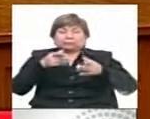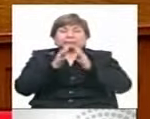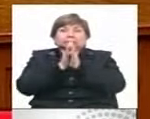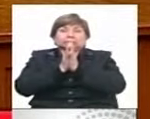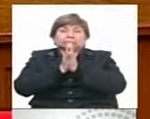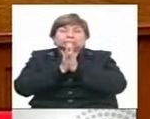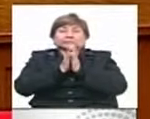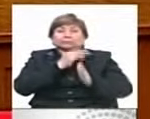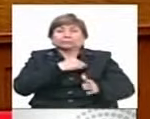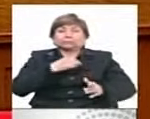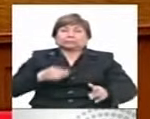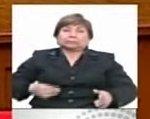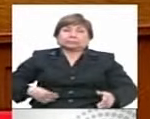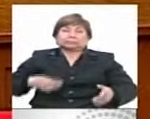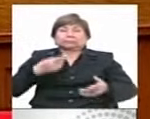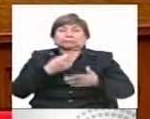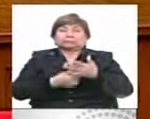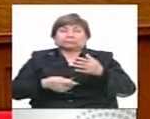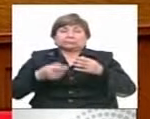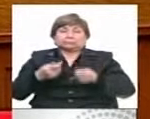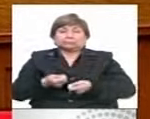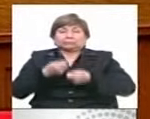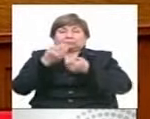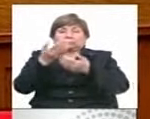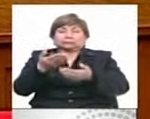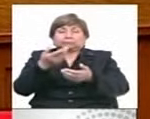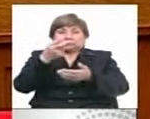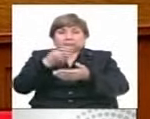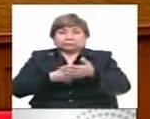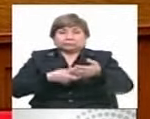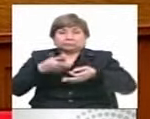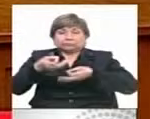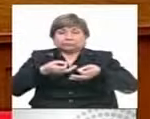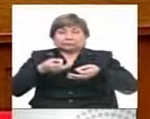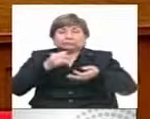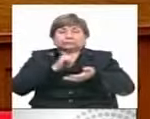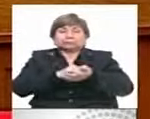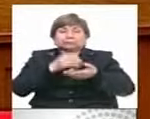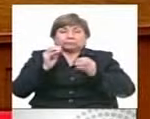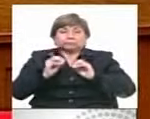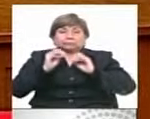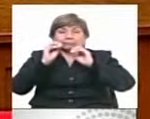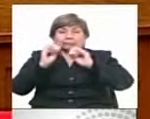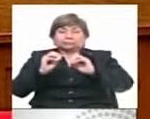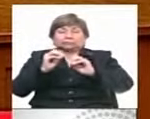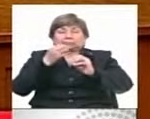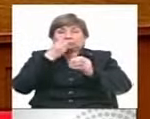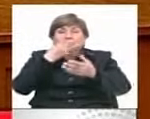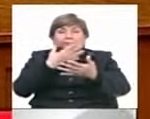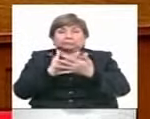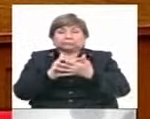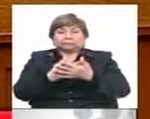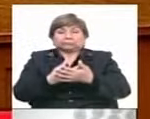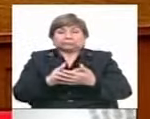señor ministro de Educación, es que se le asigne un presupuesto para poner en condiciones los laboratorios,